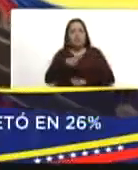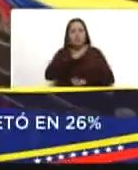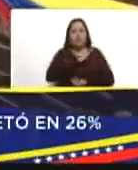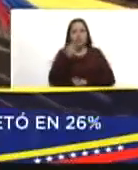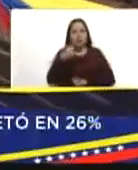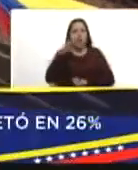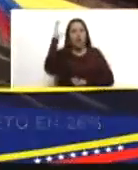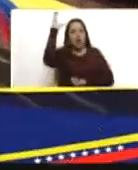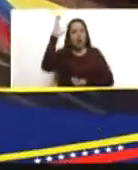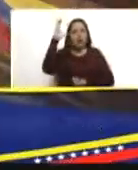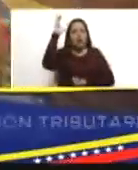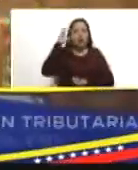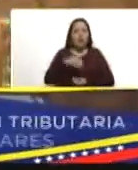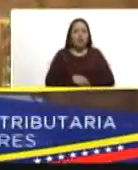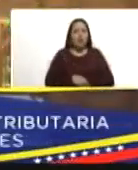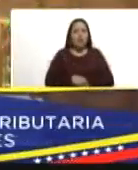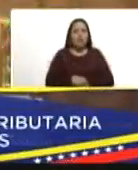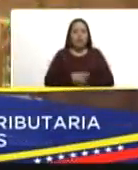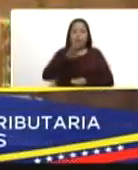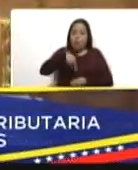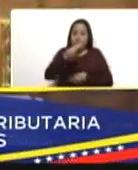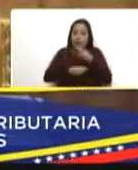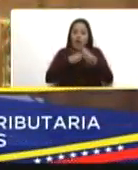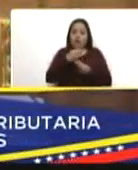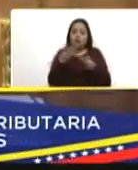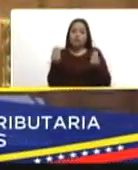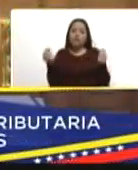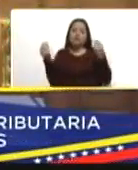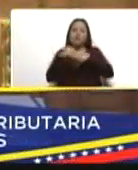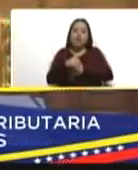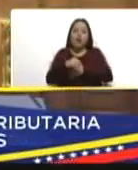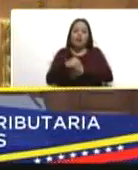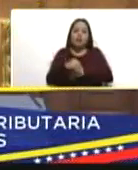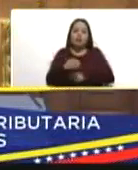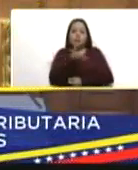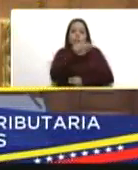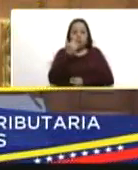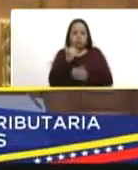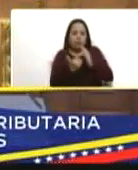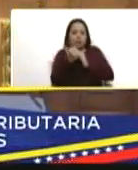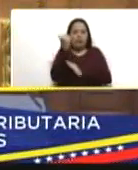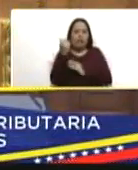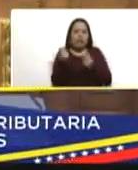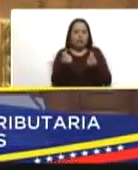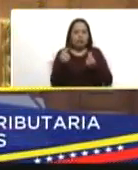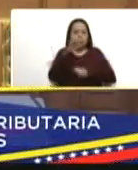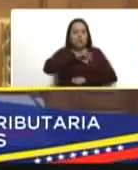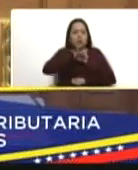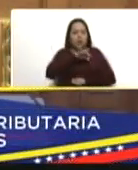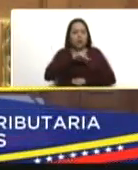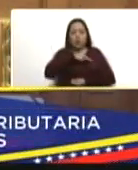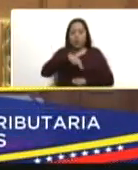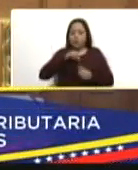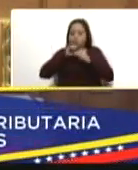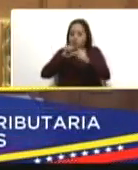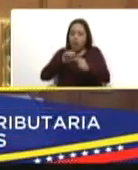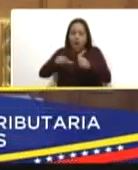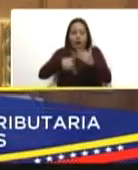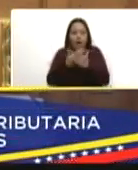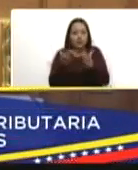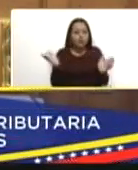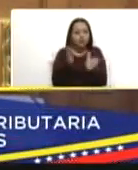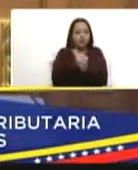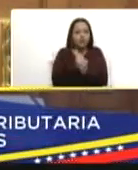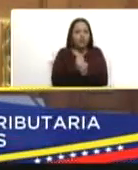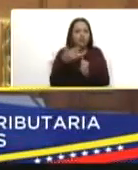más conciencia de que podemos hacer todavía mucho más por recuperar nuestro bienestar no descansaremos hasta lograrlo y